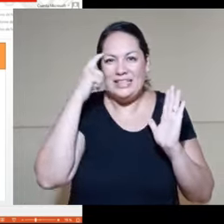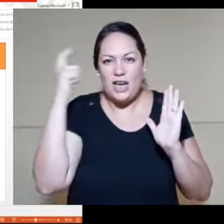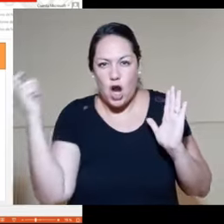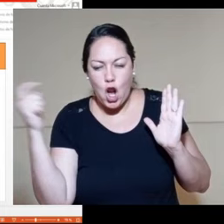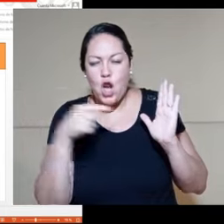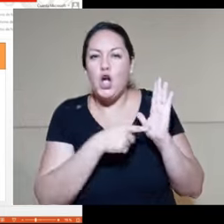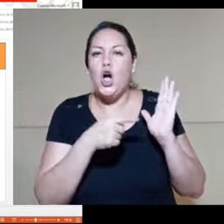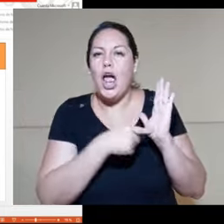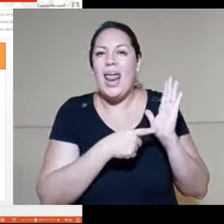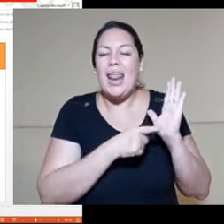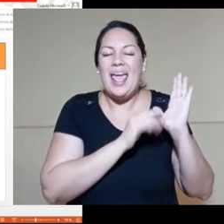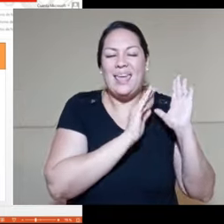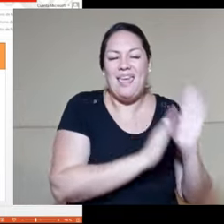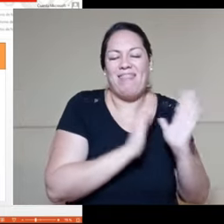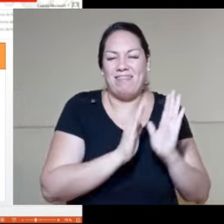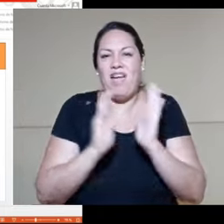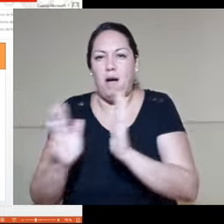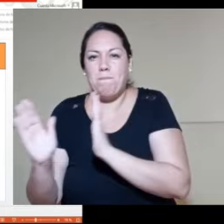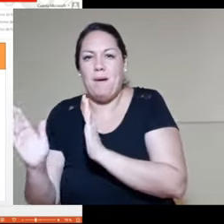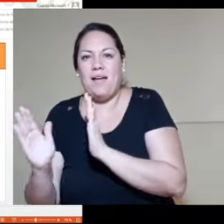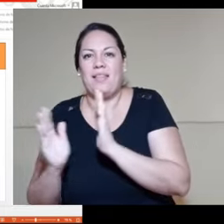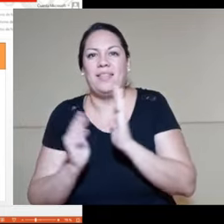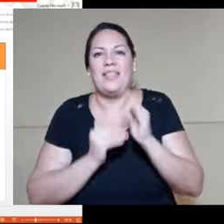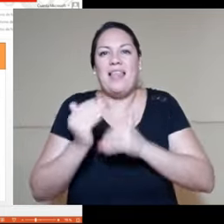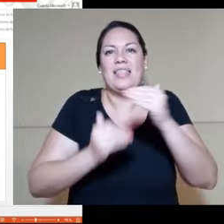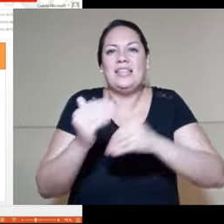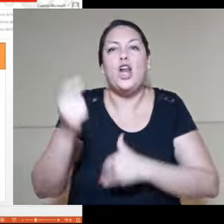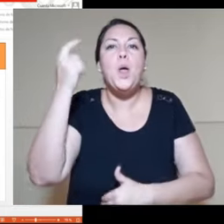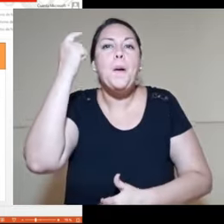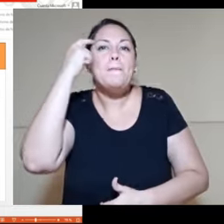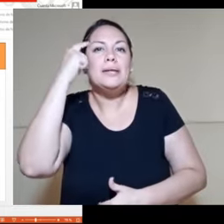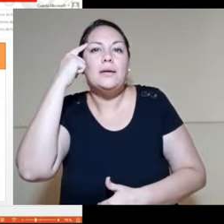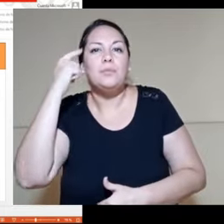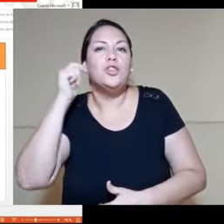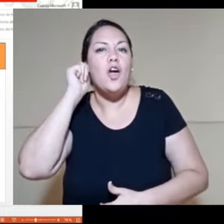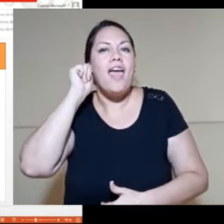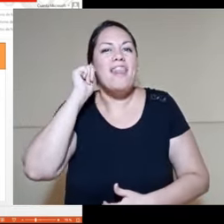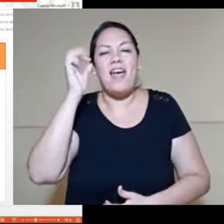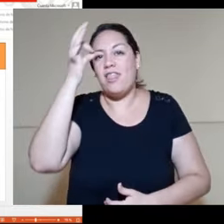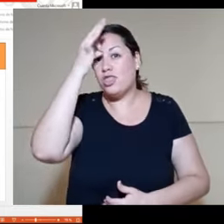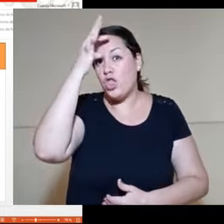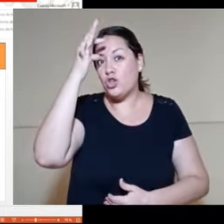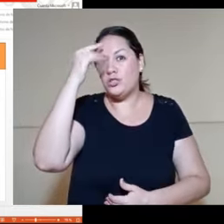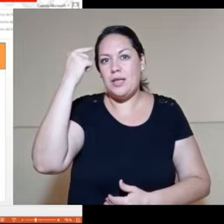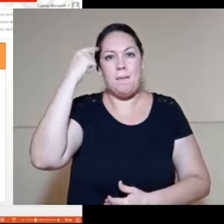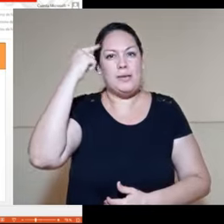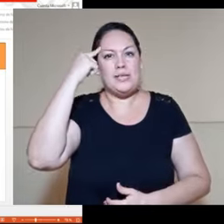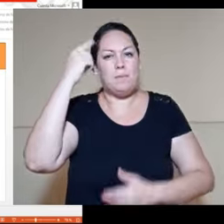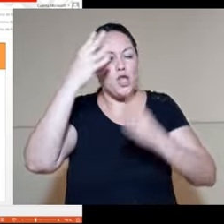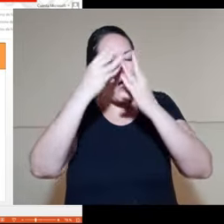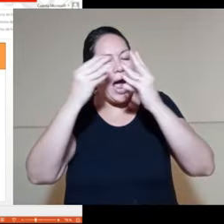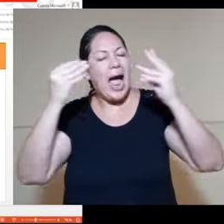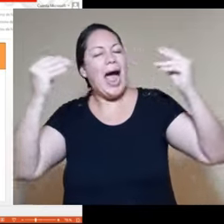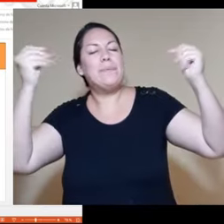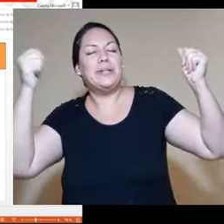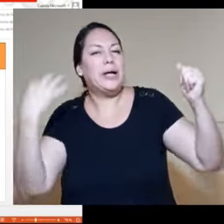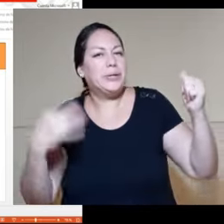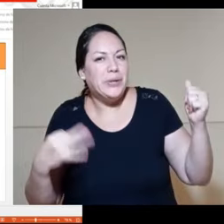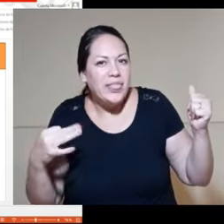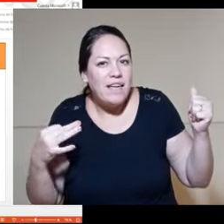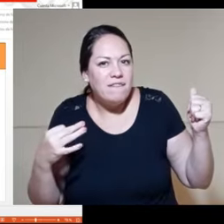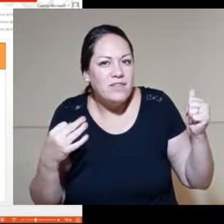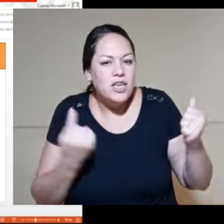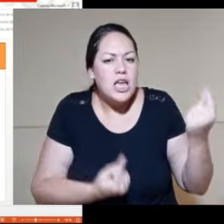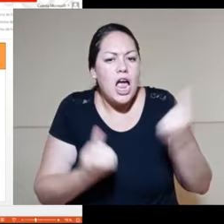si vieron o han estado viendo a Piaget, habrán visto las etapas del desarrollo del pensamiento de Piaget. Entonces, a los 12 años nosotros esperamos ya que tenga